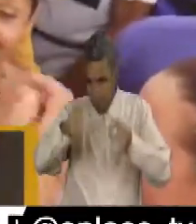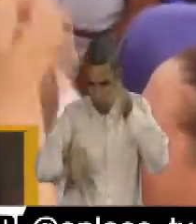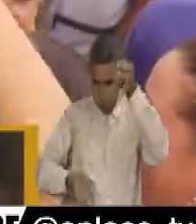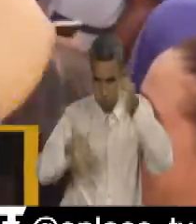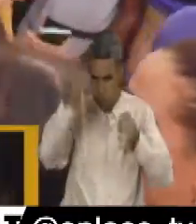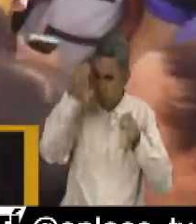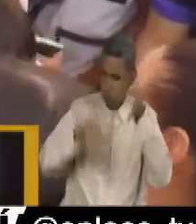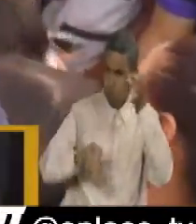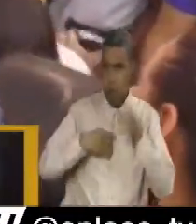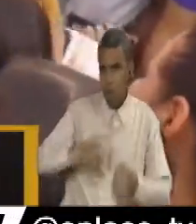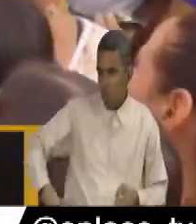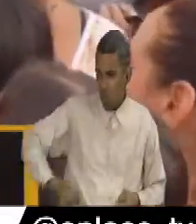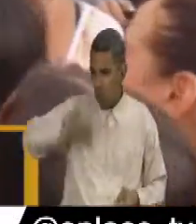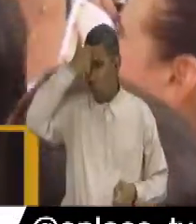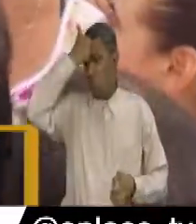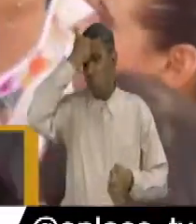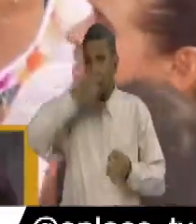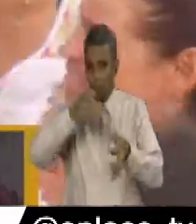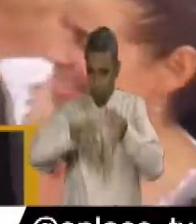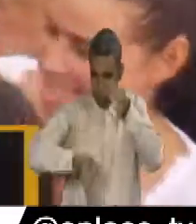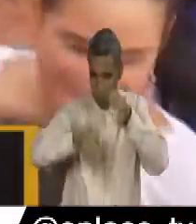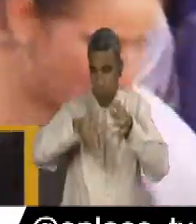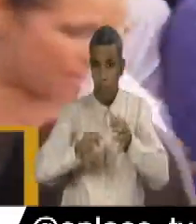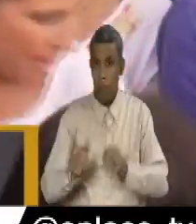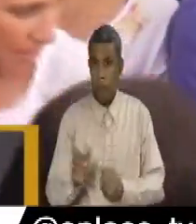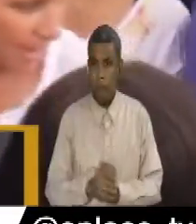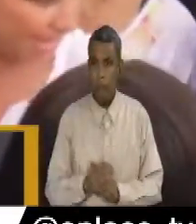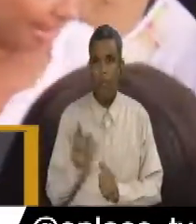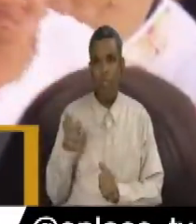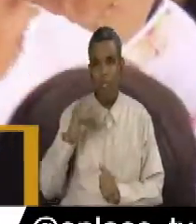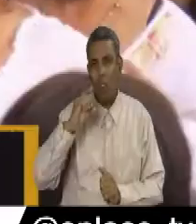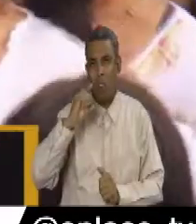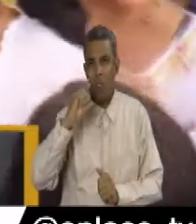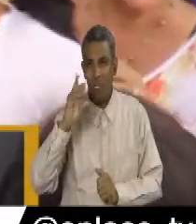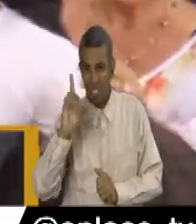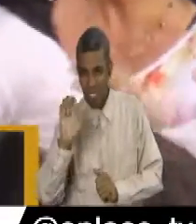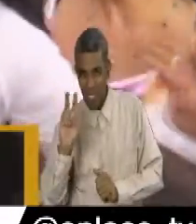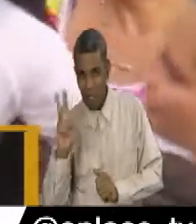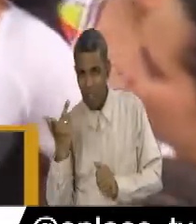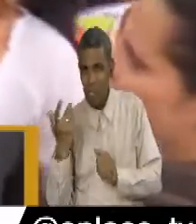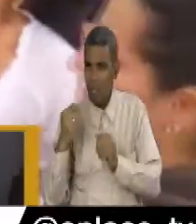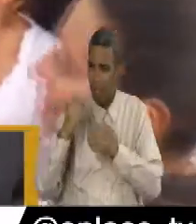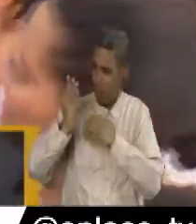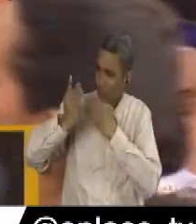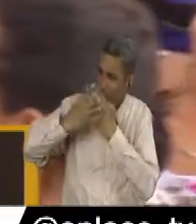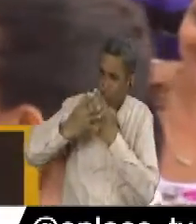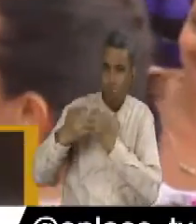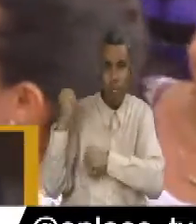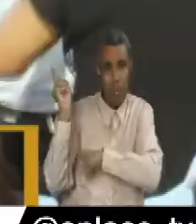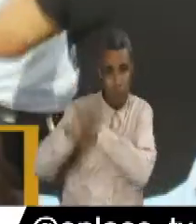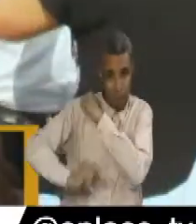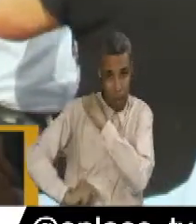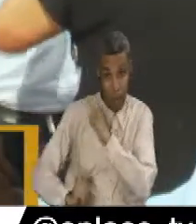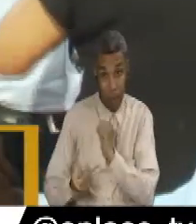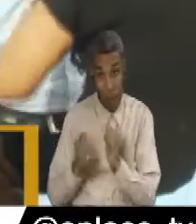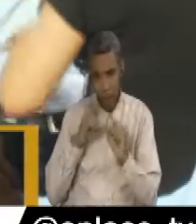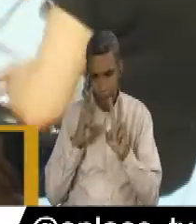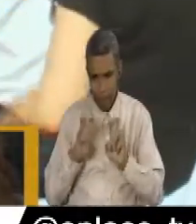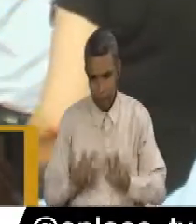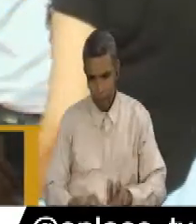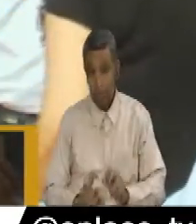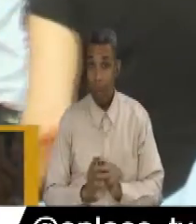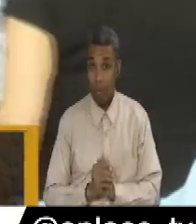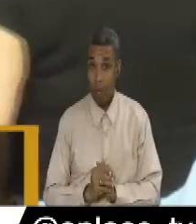dependiendo de cómo sigan las cosas, se revise su condena, y pues igualmente él irá a la JEP si es